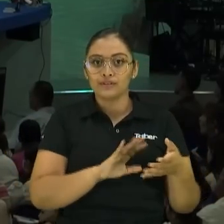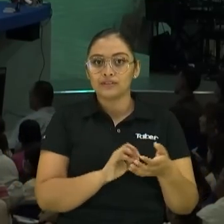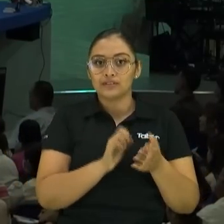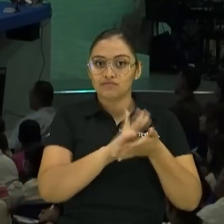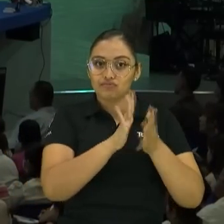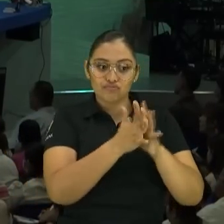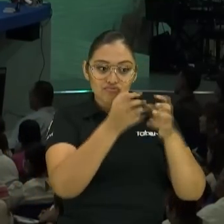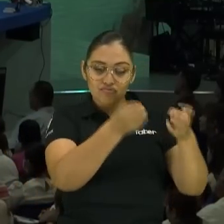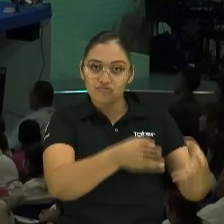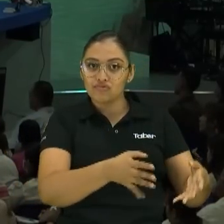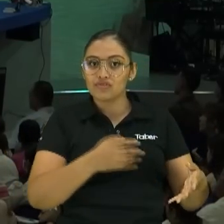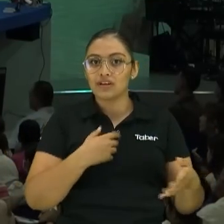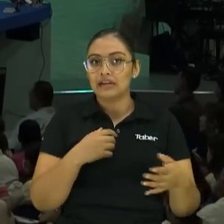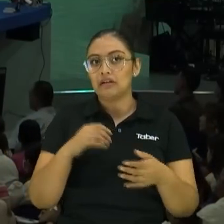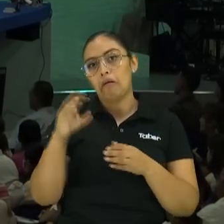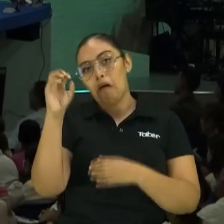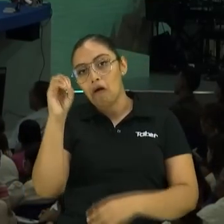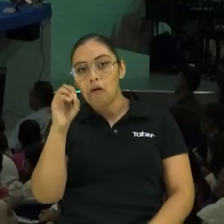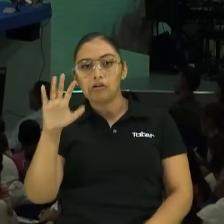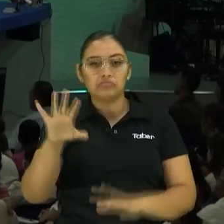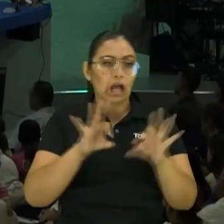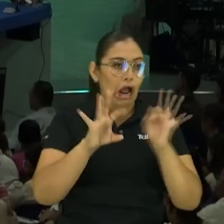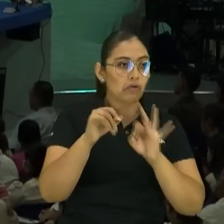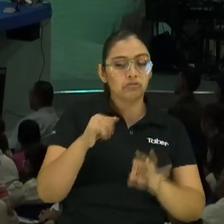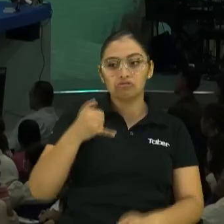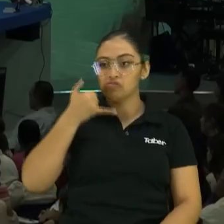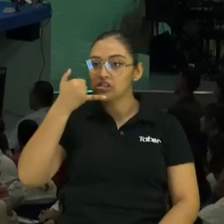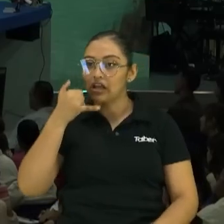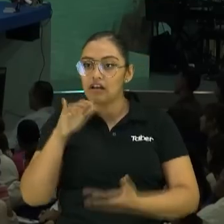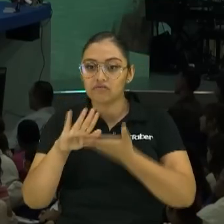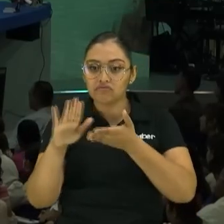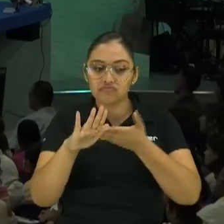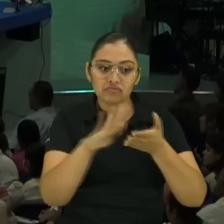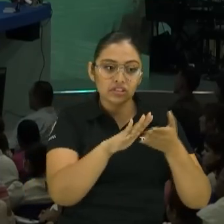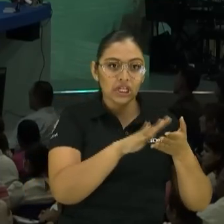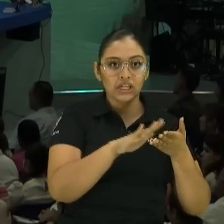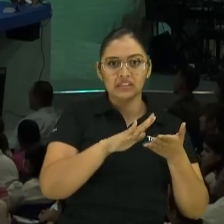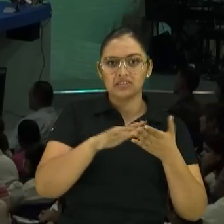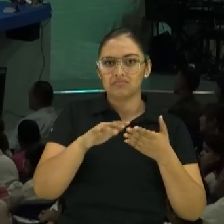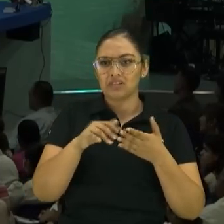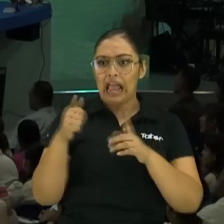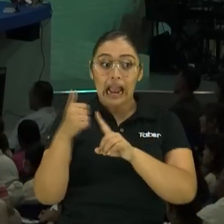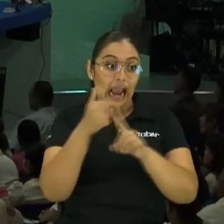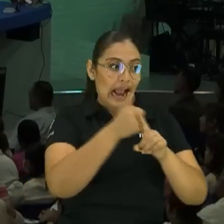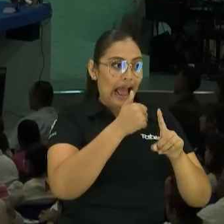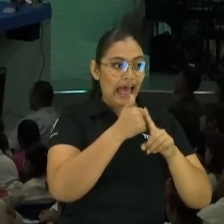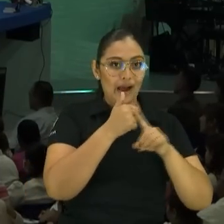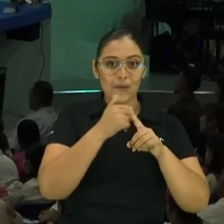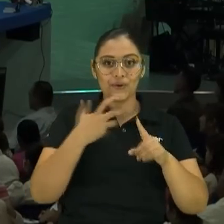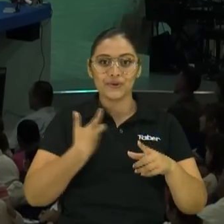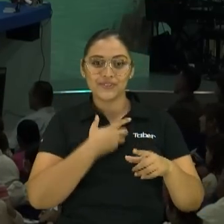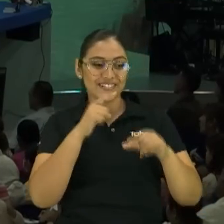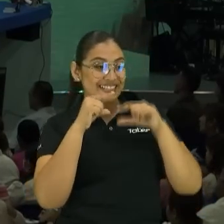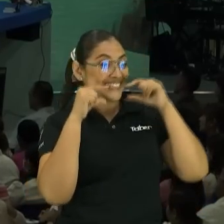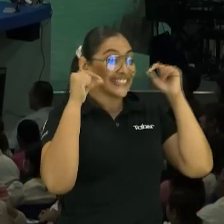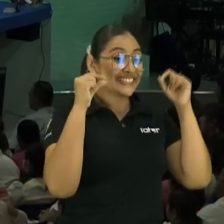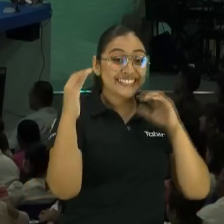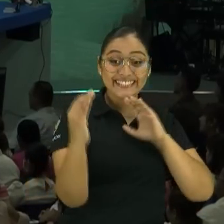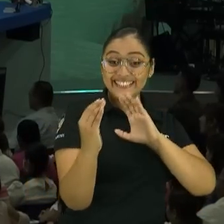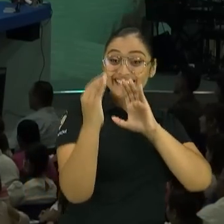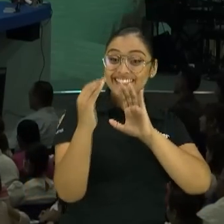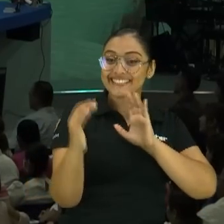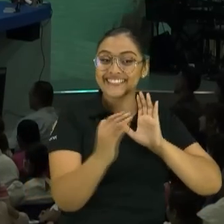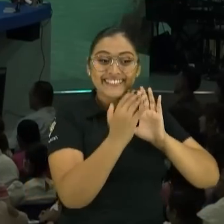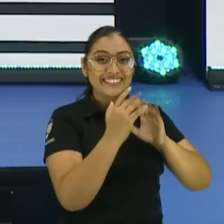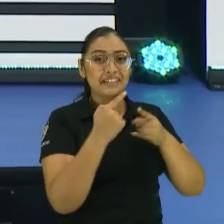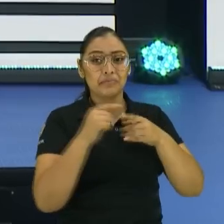celular o venta de saldo para los teléfonos usted procuraba atender a cada uno de sus clientes con una buena cara pero pasó el tiempo y las cosas se